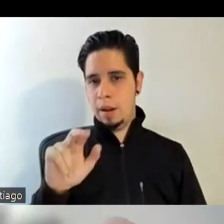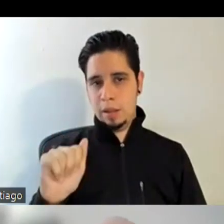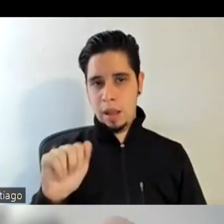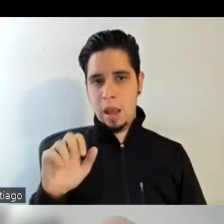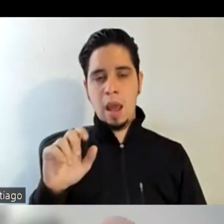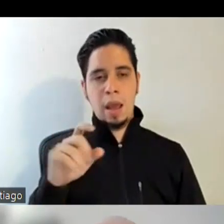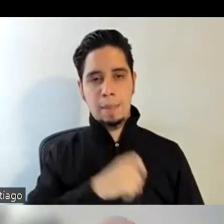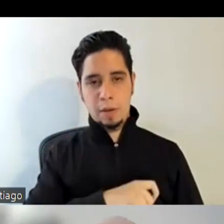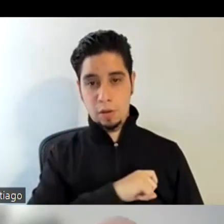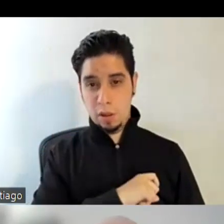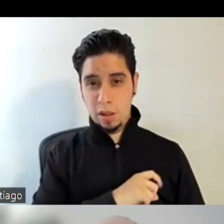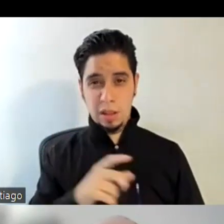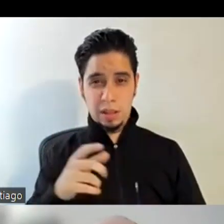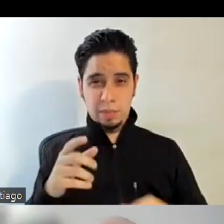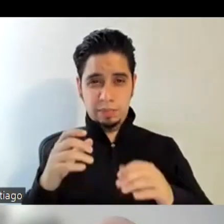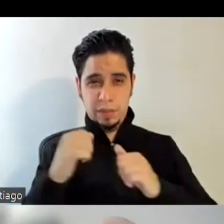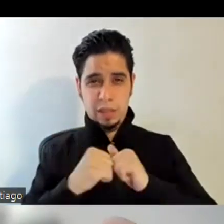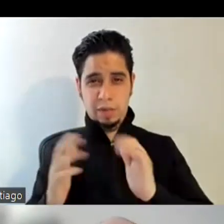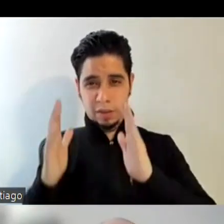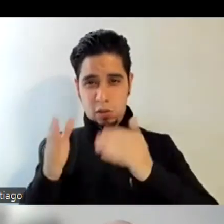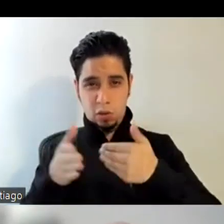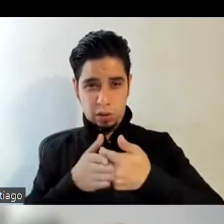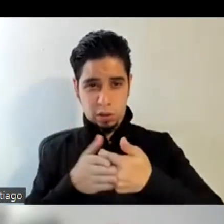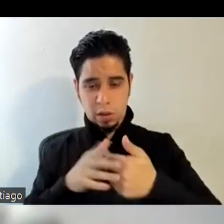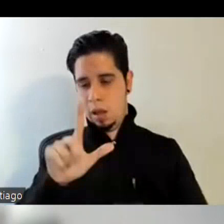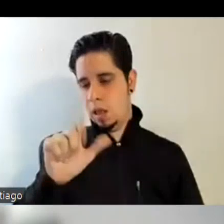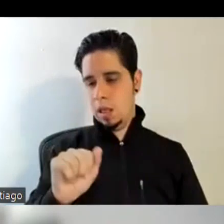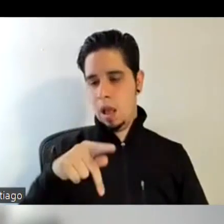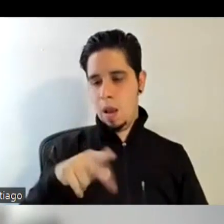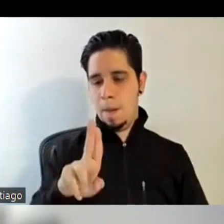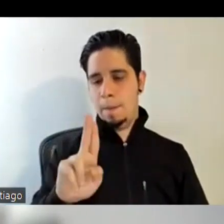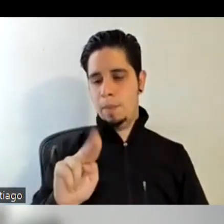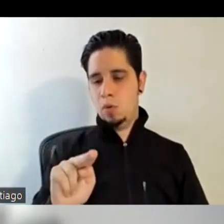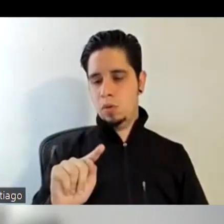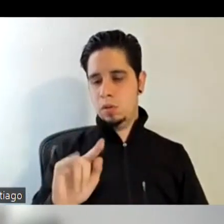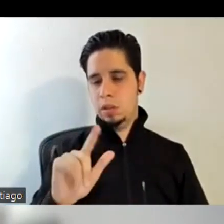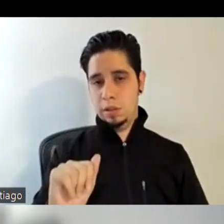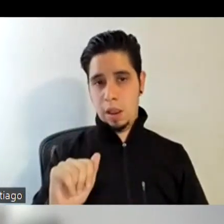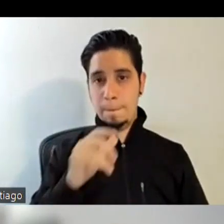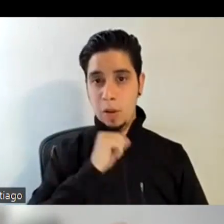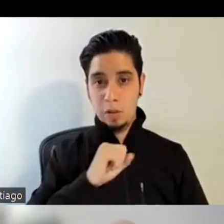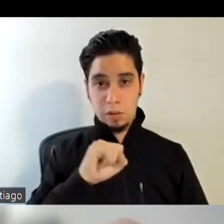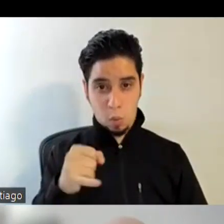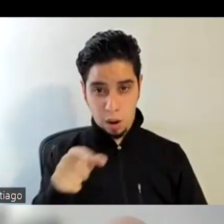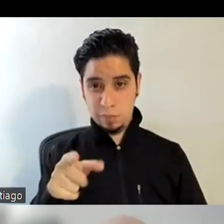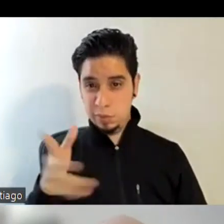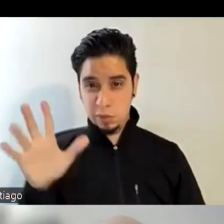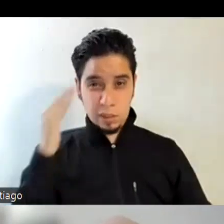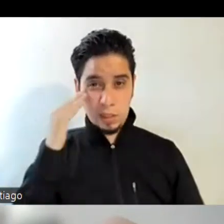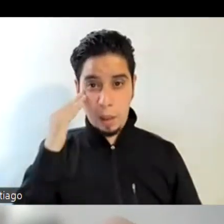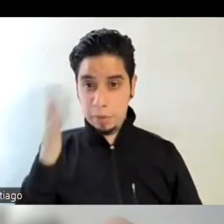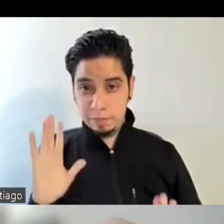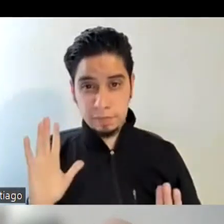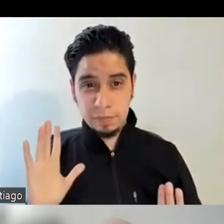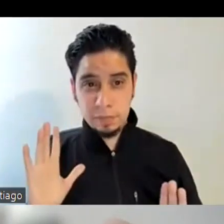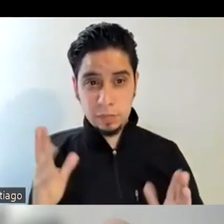justo al lado del estacionamiento La Puntilla en el Viejo San Juan, prticket.com. Ya lo sabe, ya escuchó que